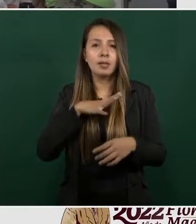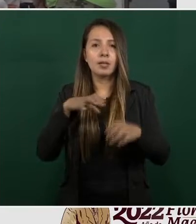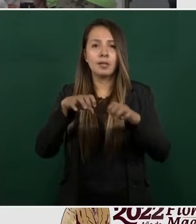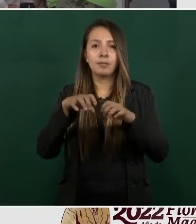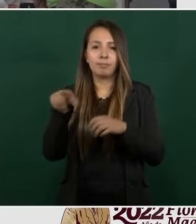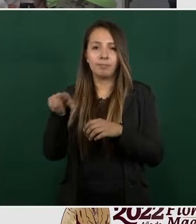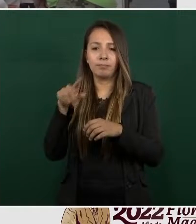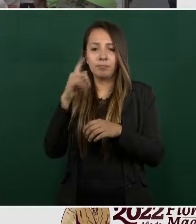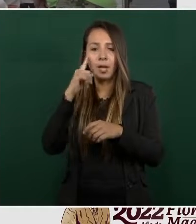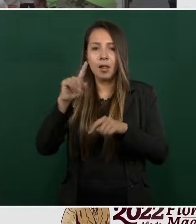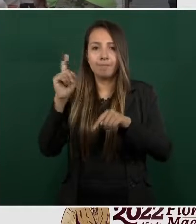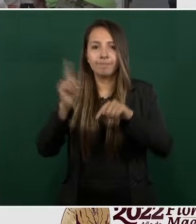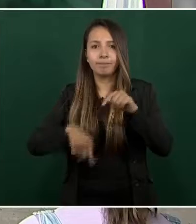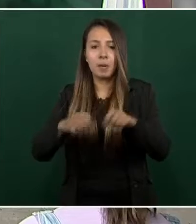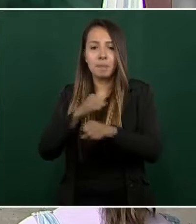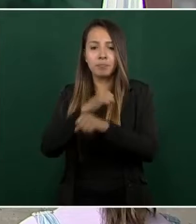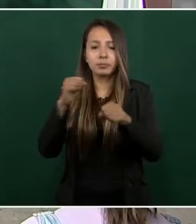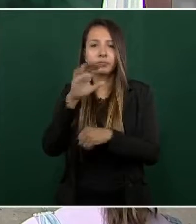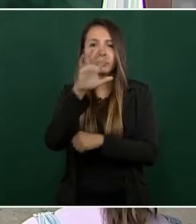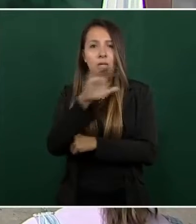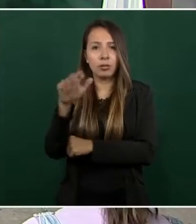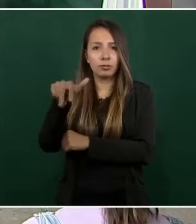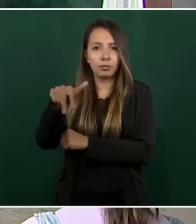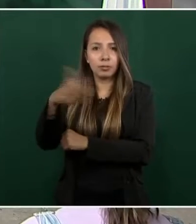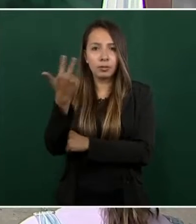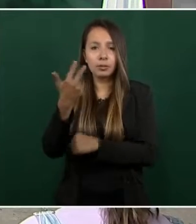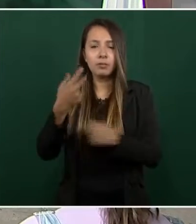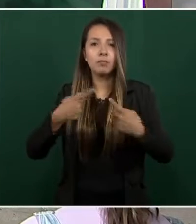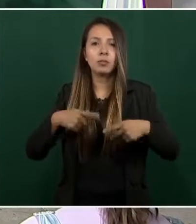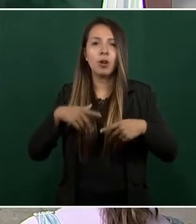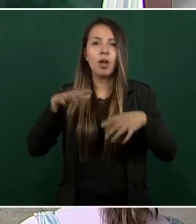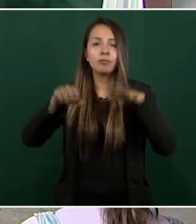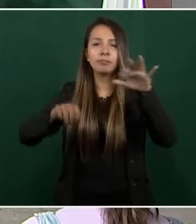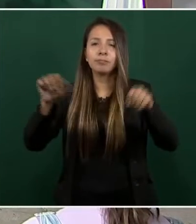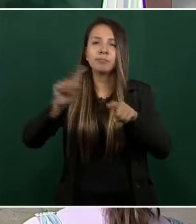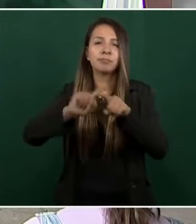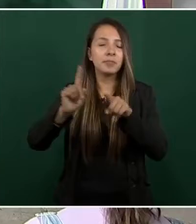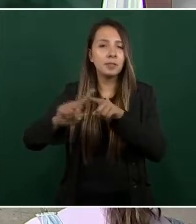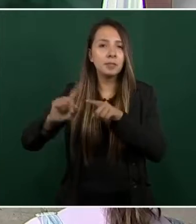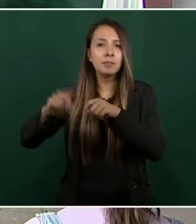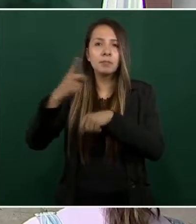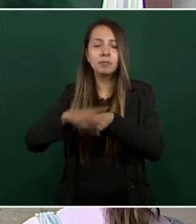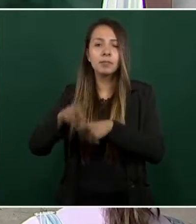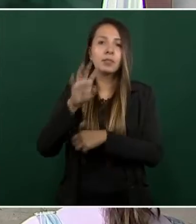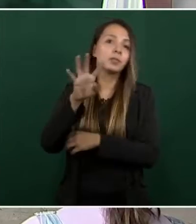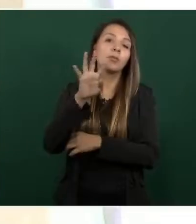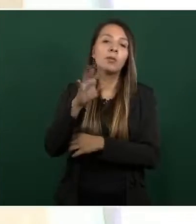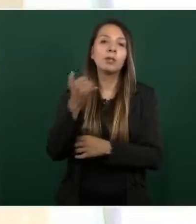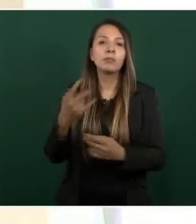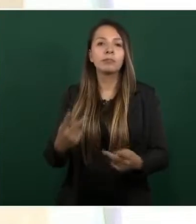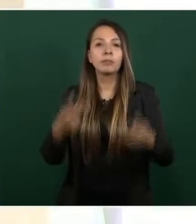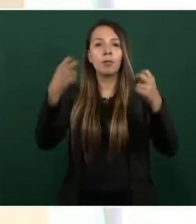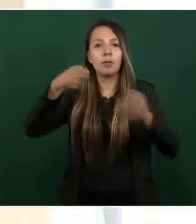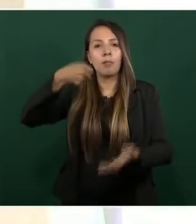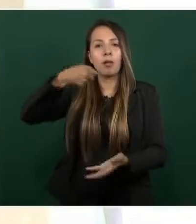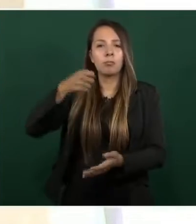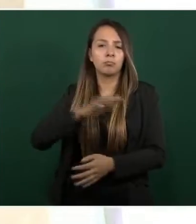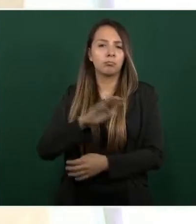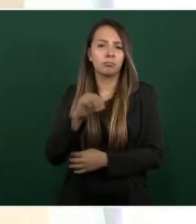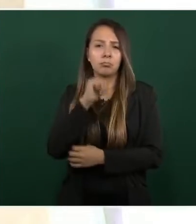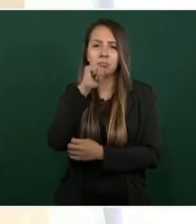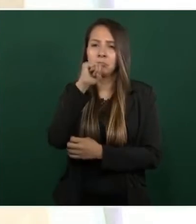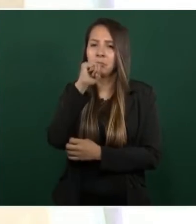antiexplosivos, 513, personas detenidas por diferentes delitos, 19, y el robo de maletas, no ha existido